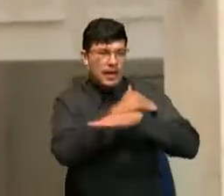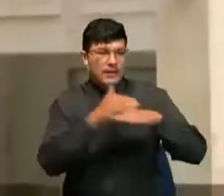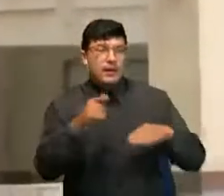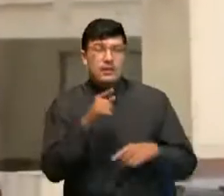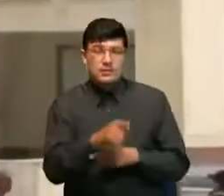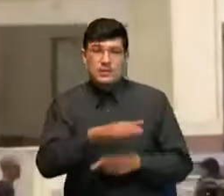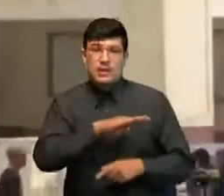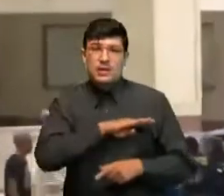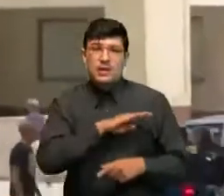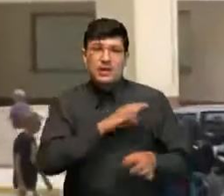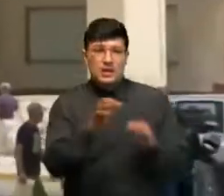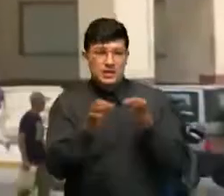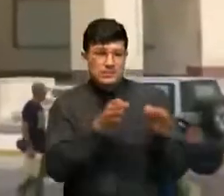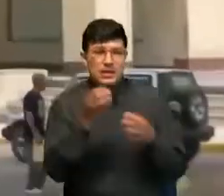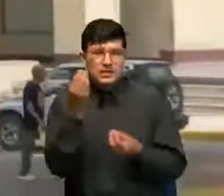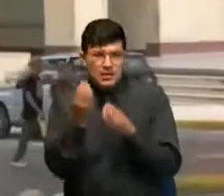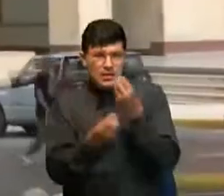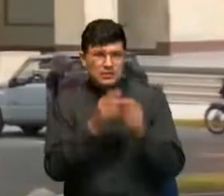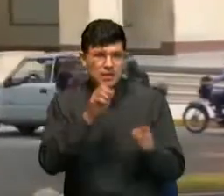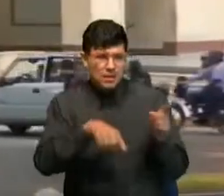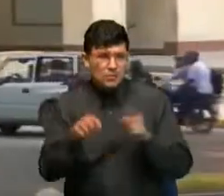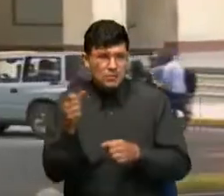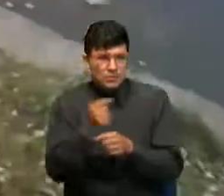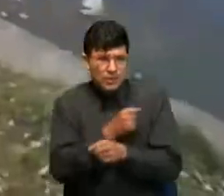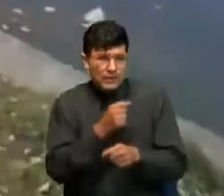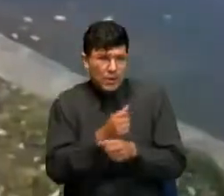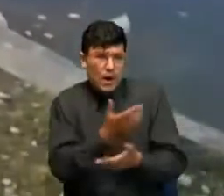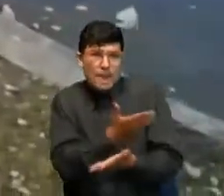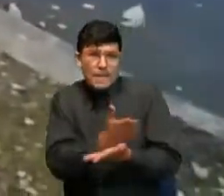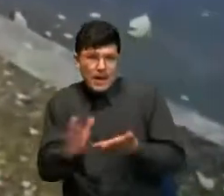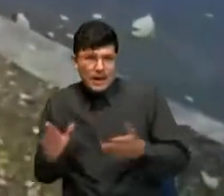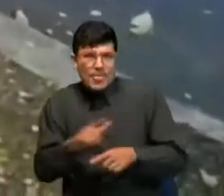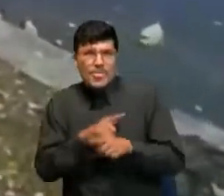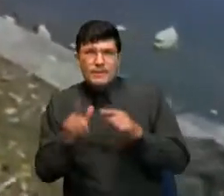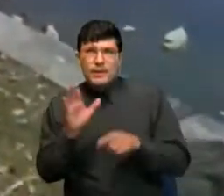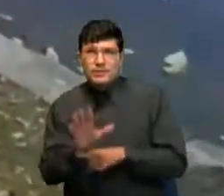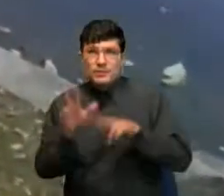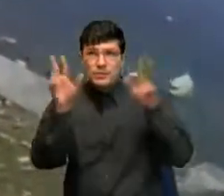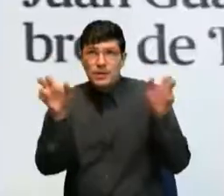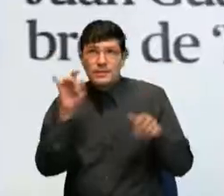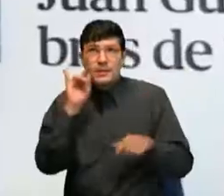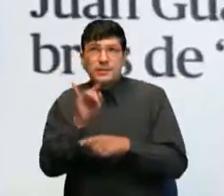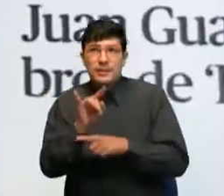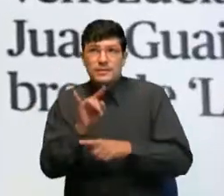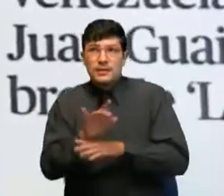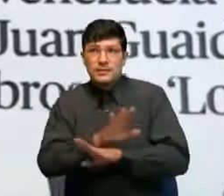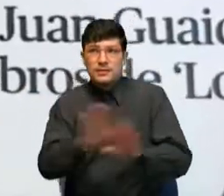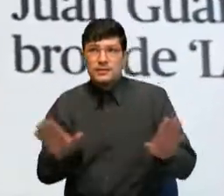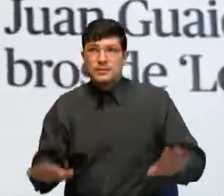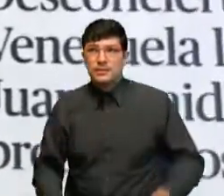que se realizan algunas labores aisladas pero es por temas de seguridad